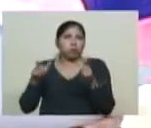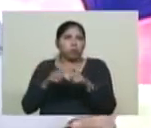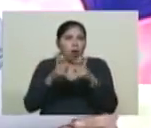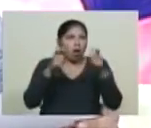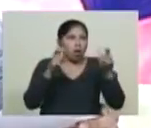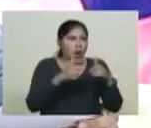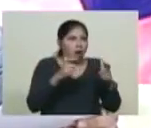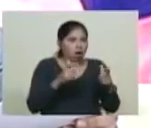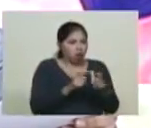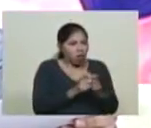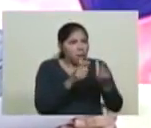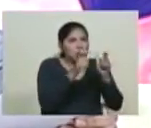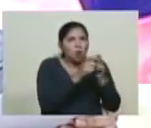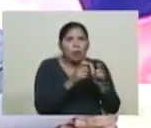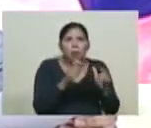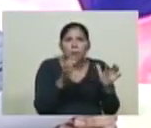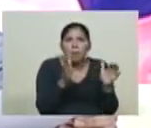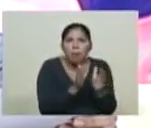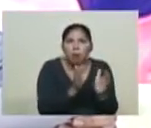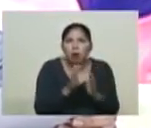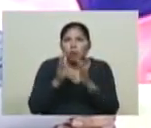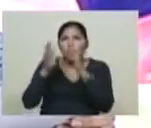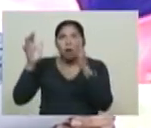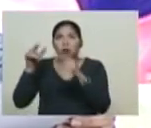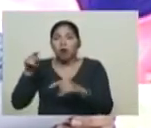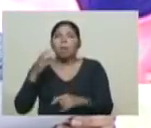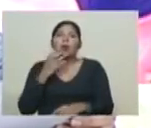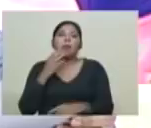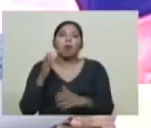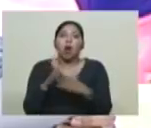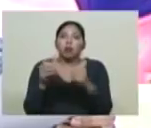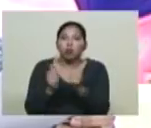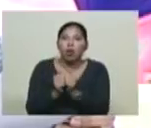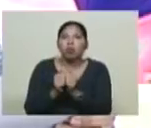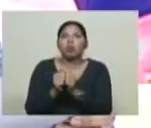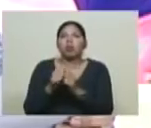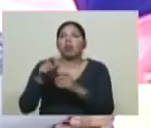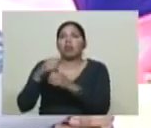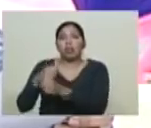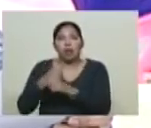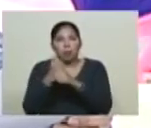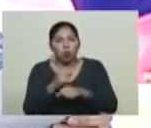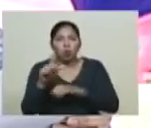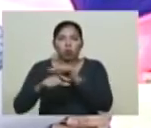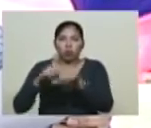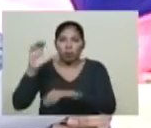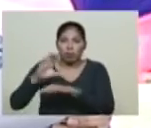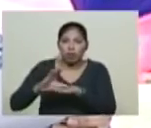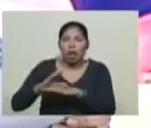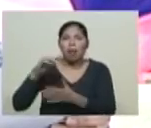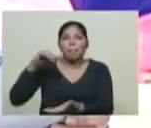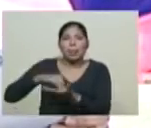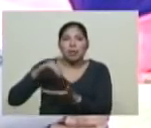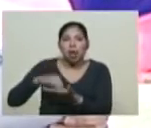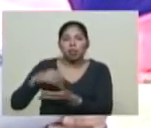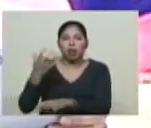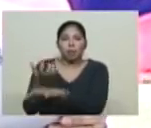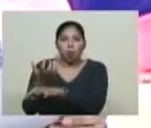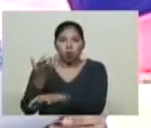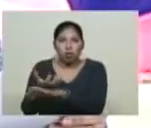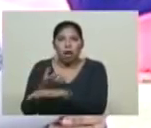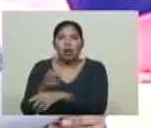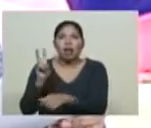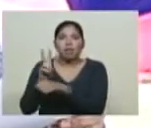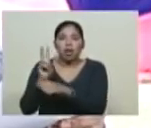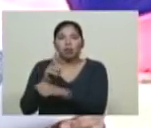lugares donde tenemos que aplicar la vacuna, como lo son el estado Apure, Anzoátegui, Bolívar, Delta Macuro, Distrito Capital, Miranda, Monagas, Vargas